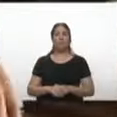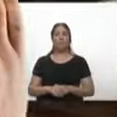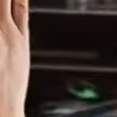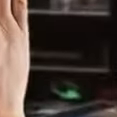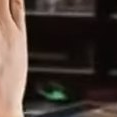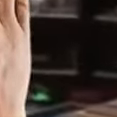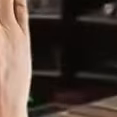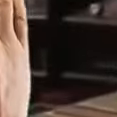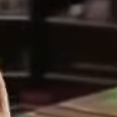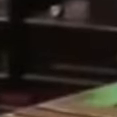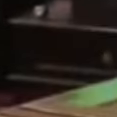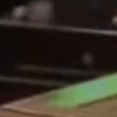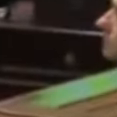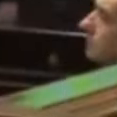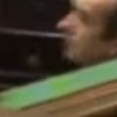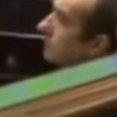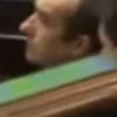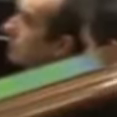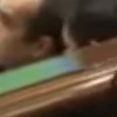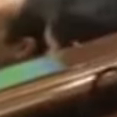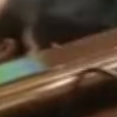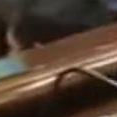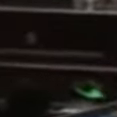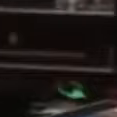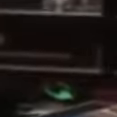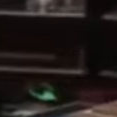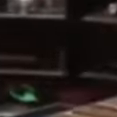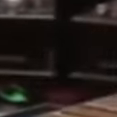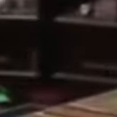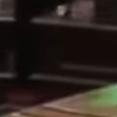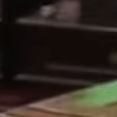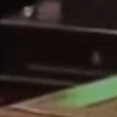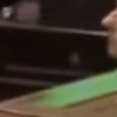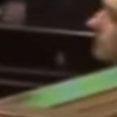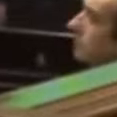votación donde le dan el acuerdo.